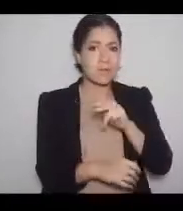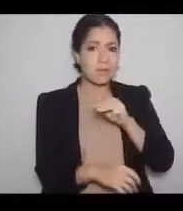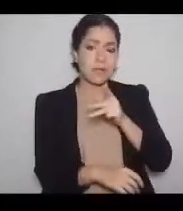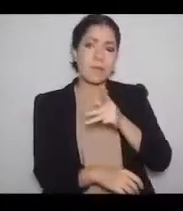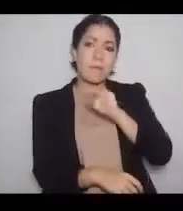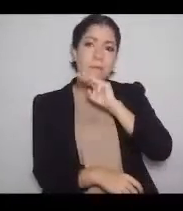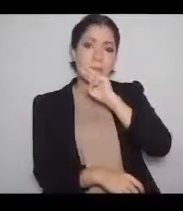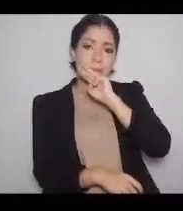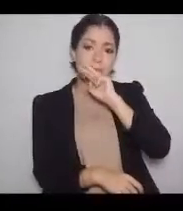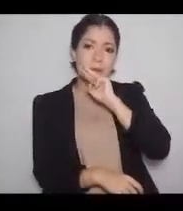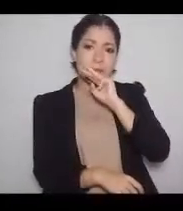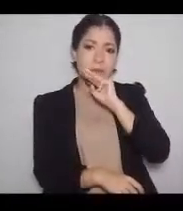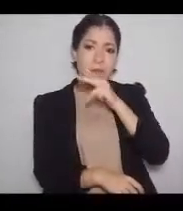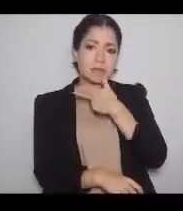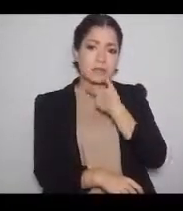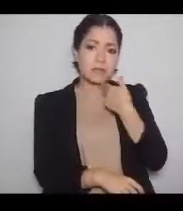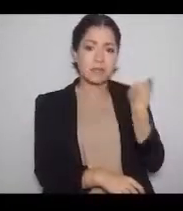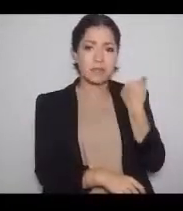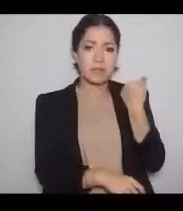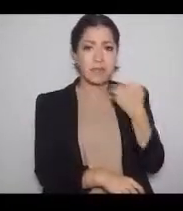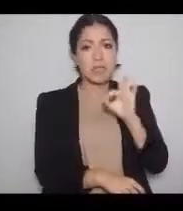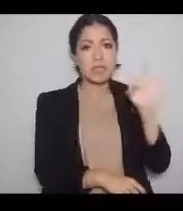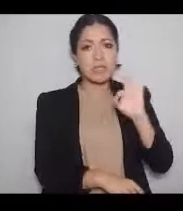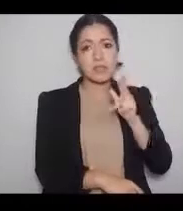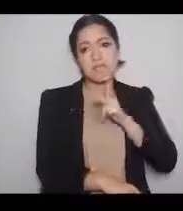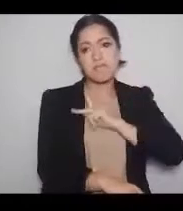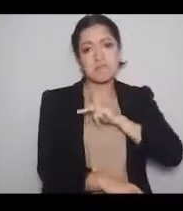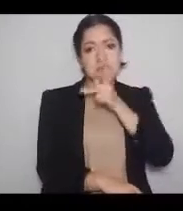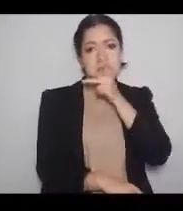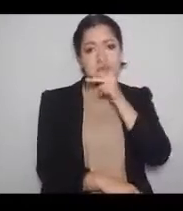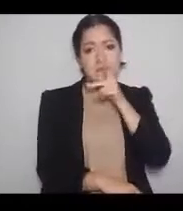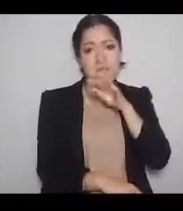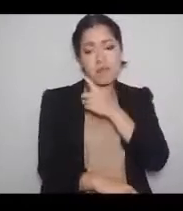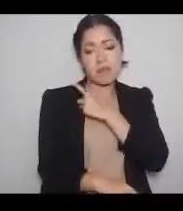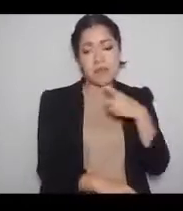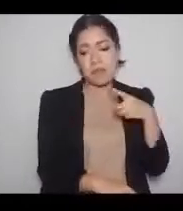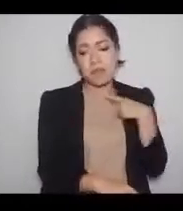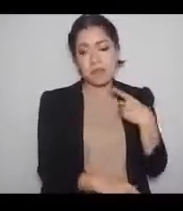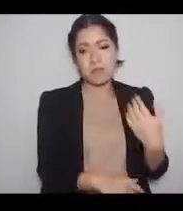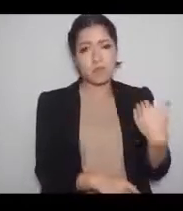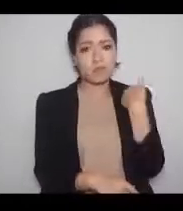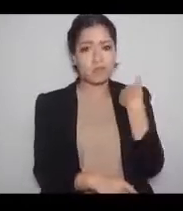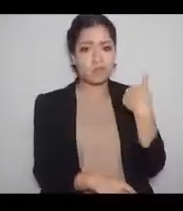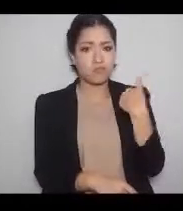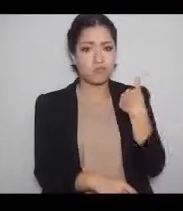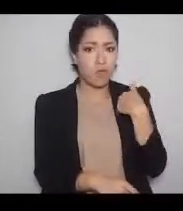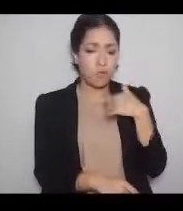No es nada del otro mundo. En este país, chingos de güeyes embarazan a una mujer.